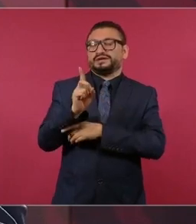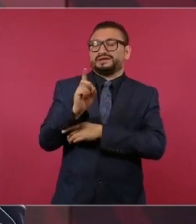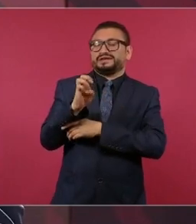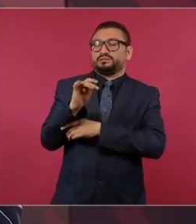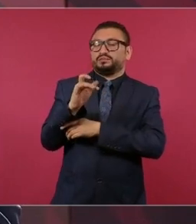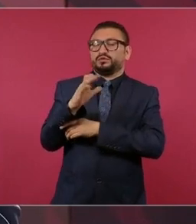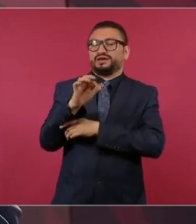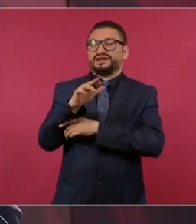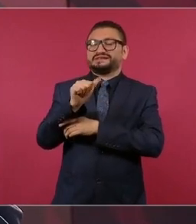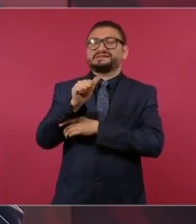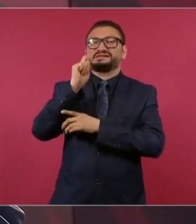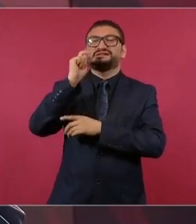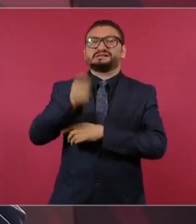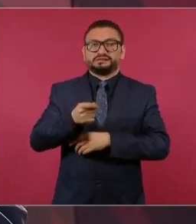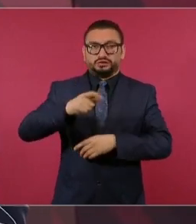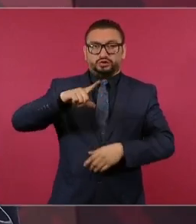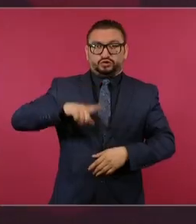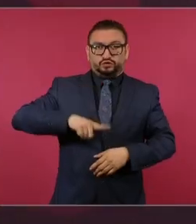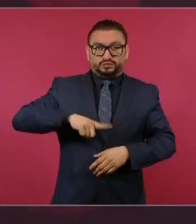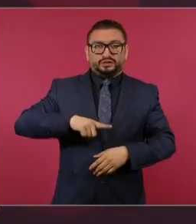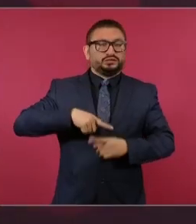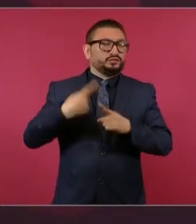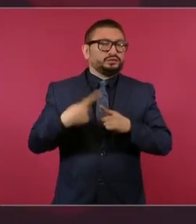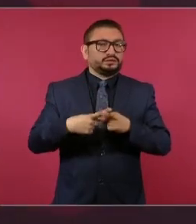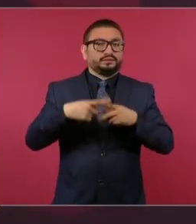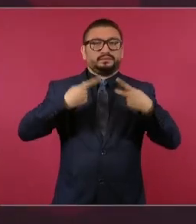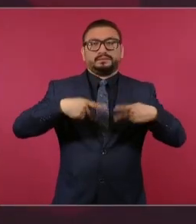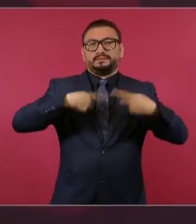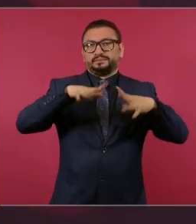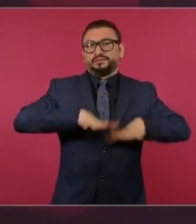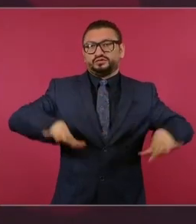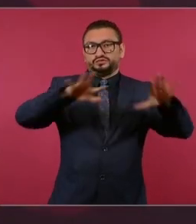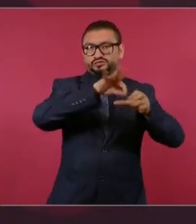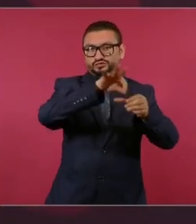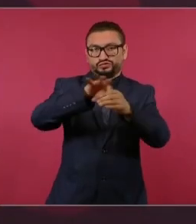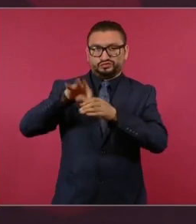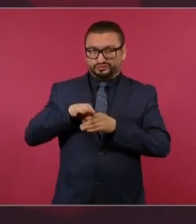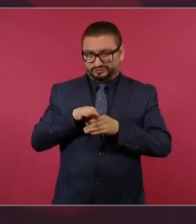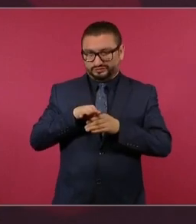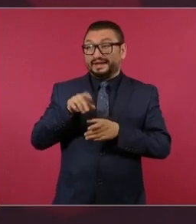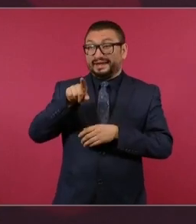quieren al pueblo, aunque vengan del pueblo,